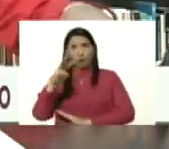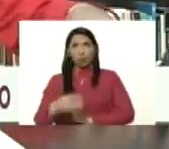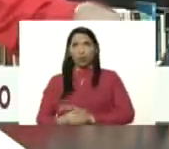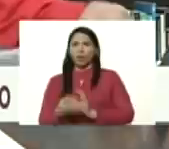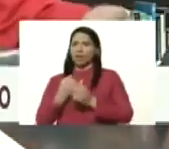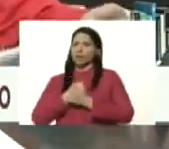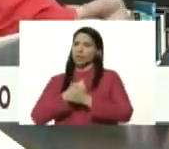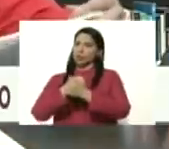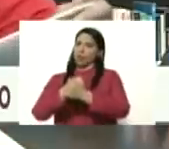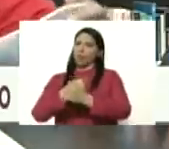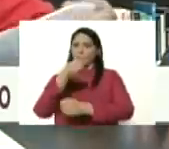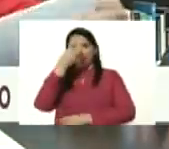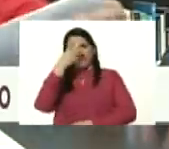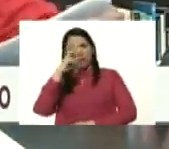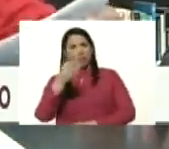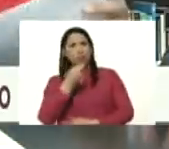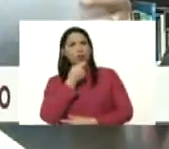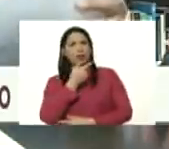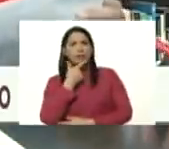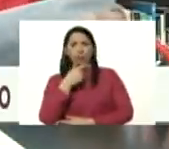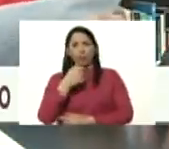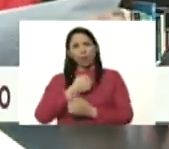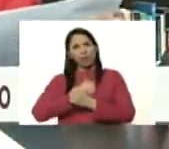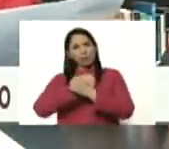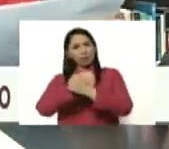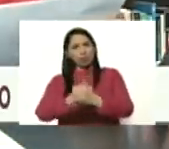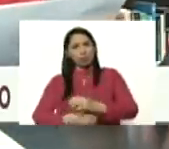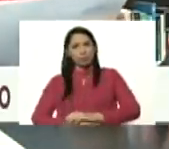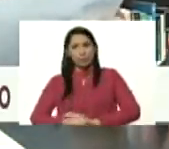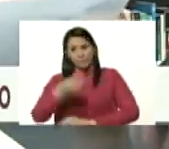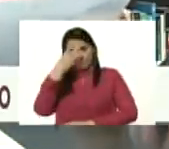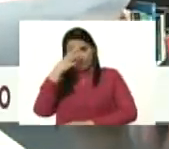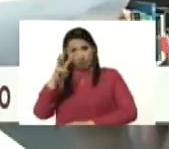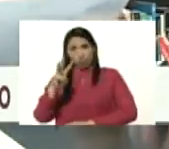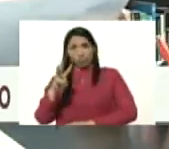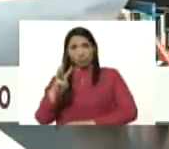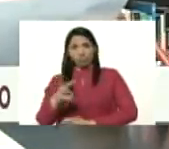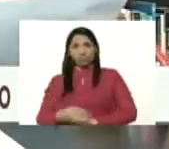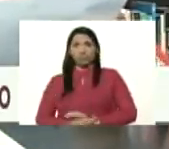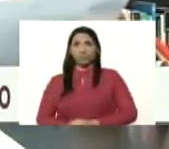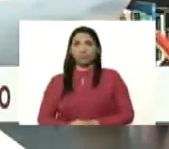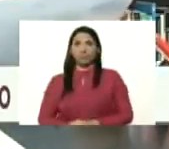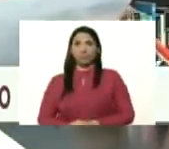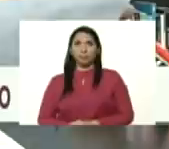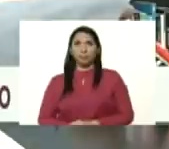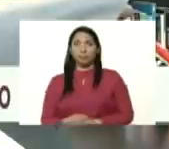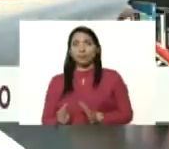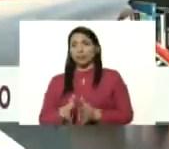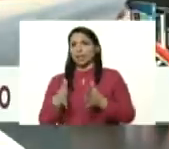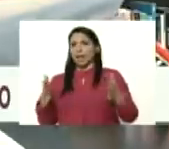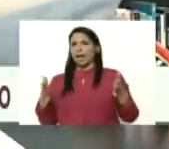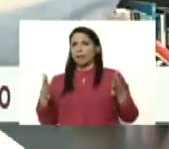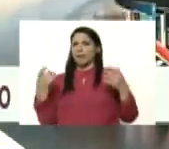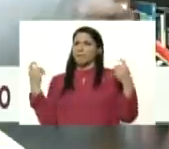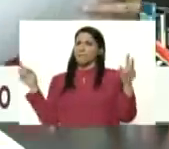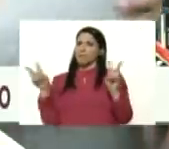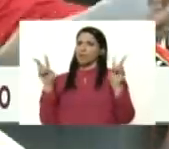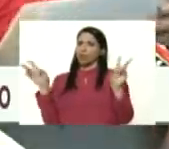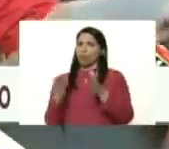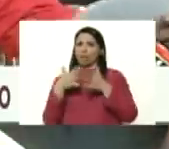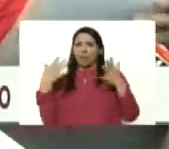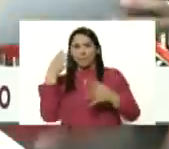querido, México lindo y querido, México de las grandes proezas, el gran